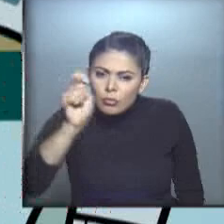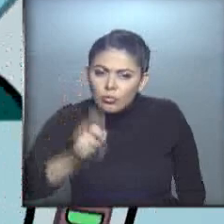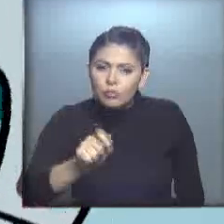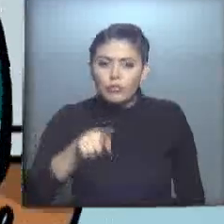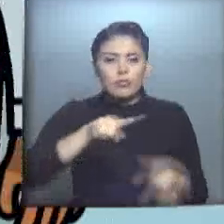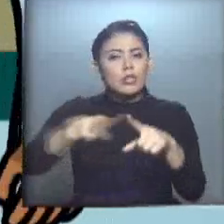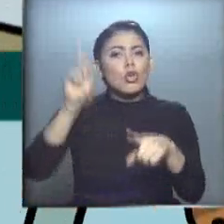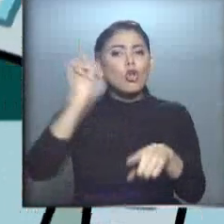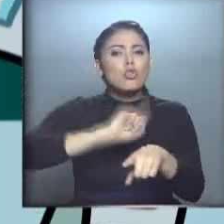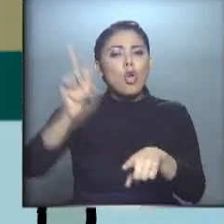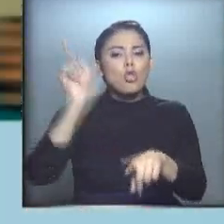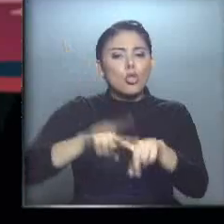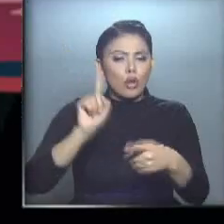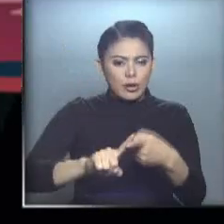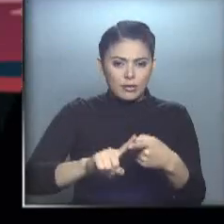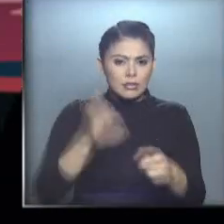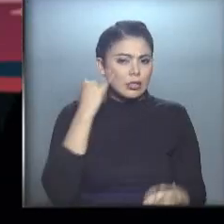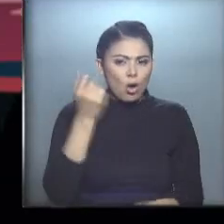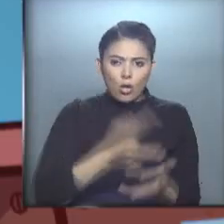¡Y que no se vuelva a repetir!